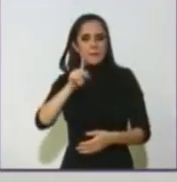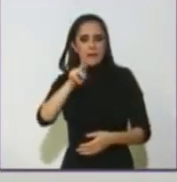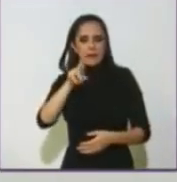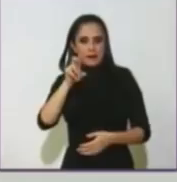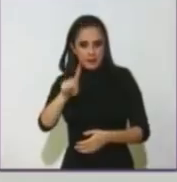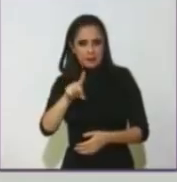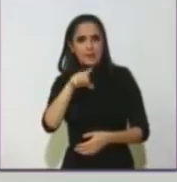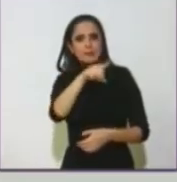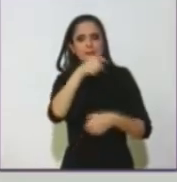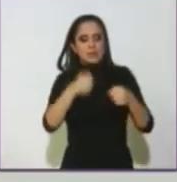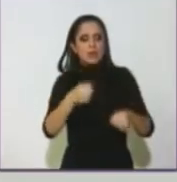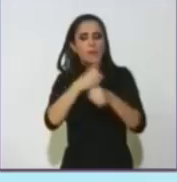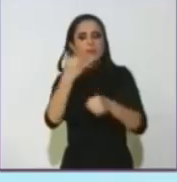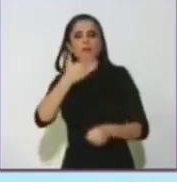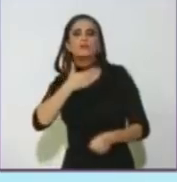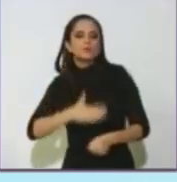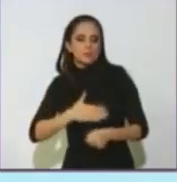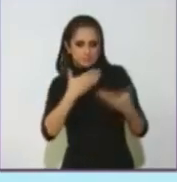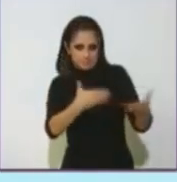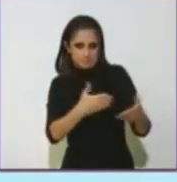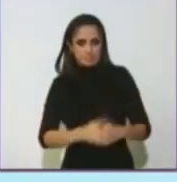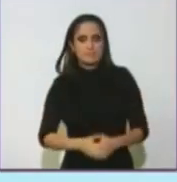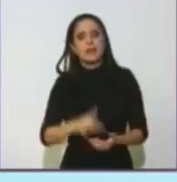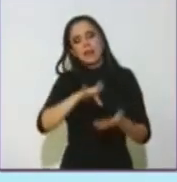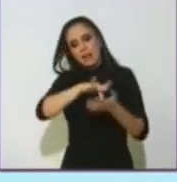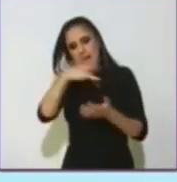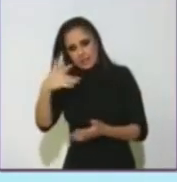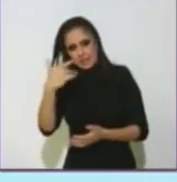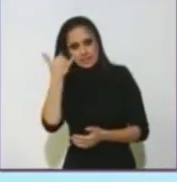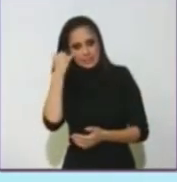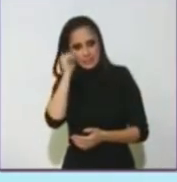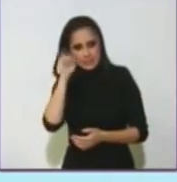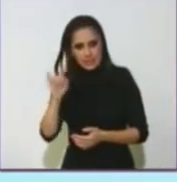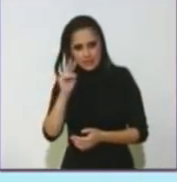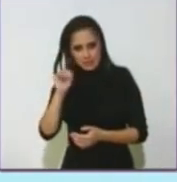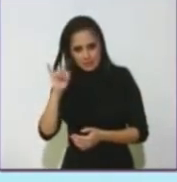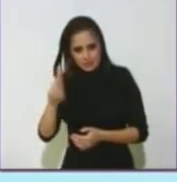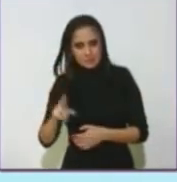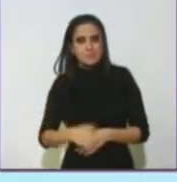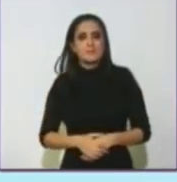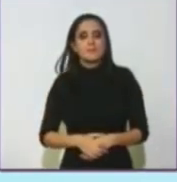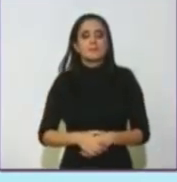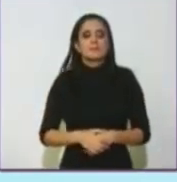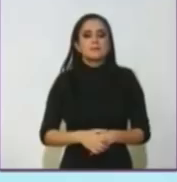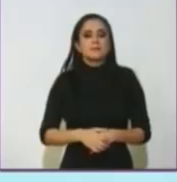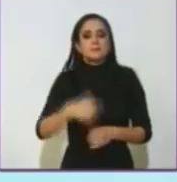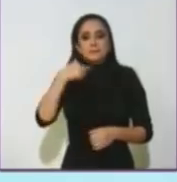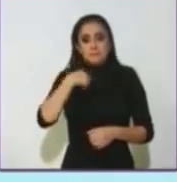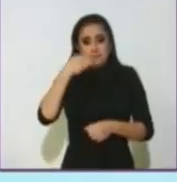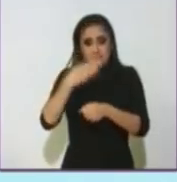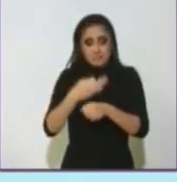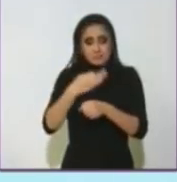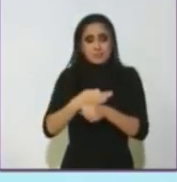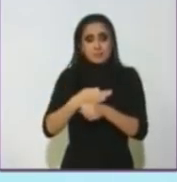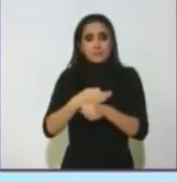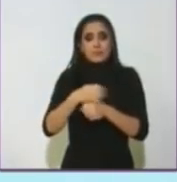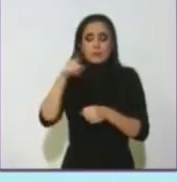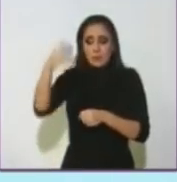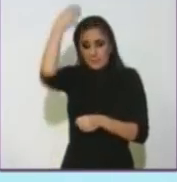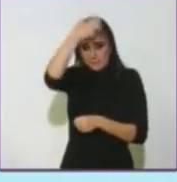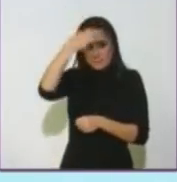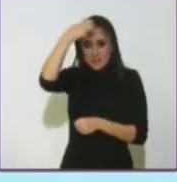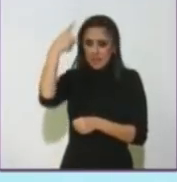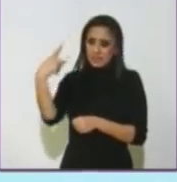seguridad y justicia javier yo quiero señalar que una de las nuevas fantasías mikel